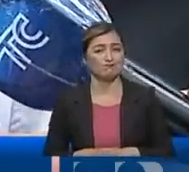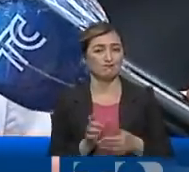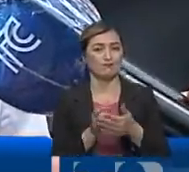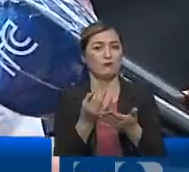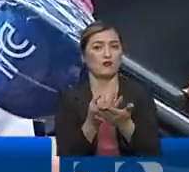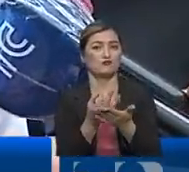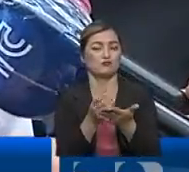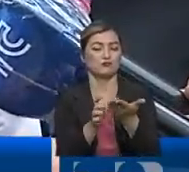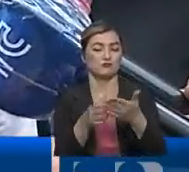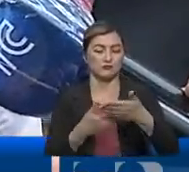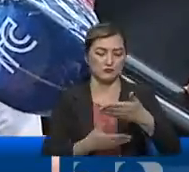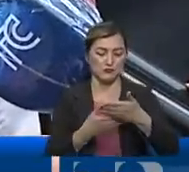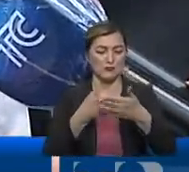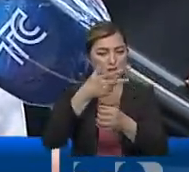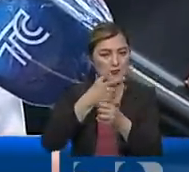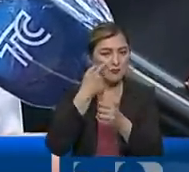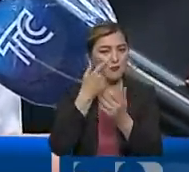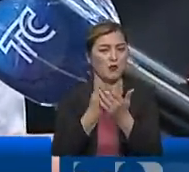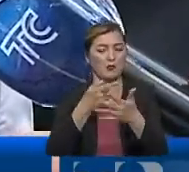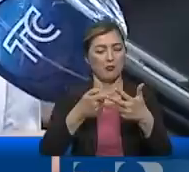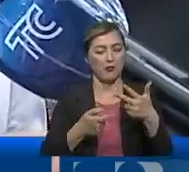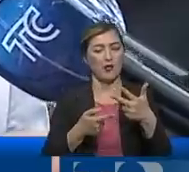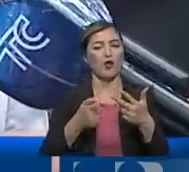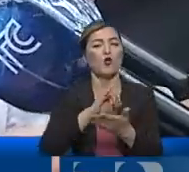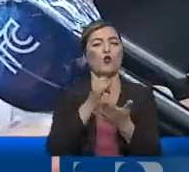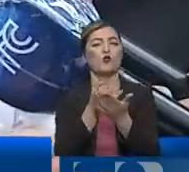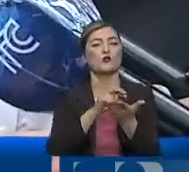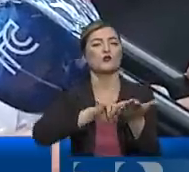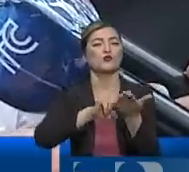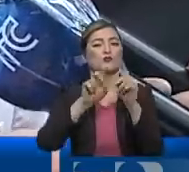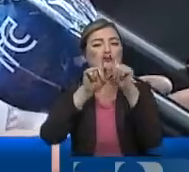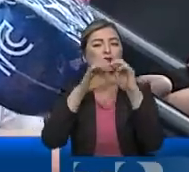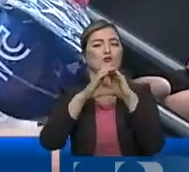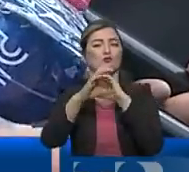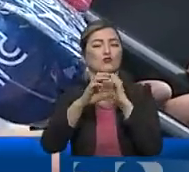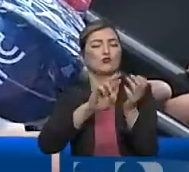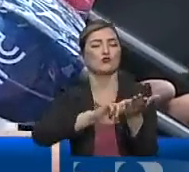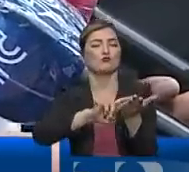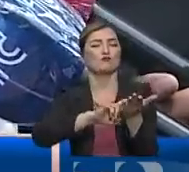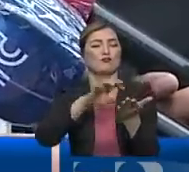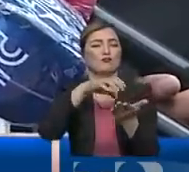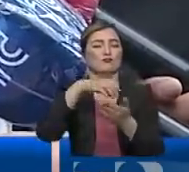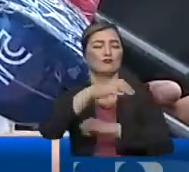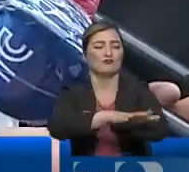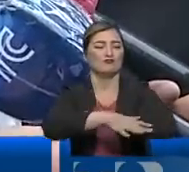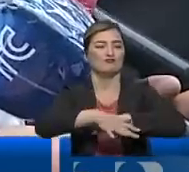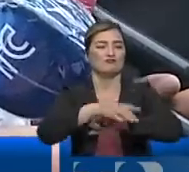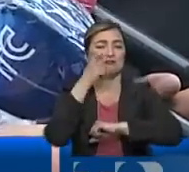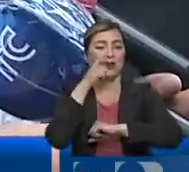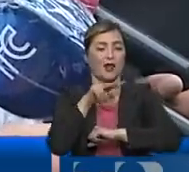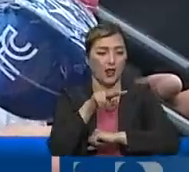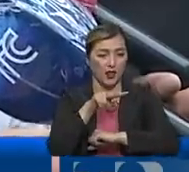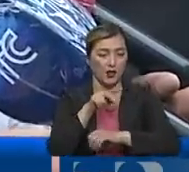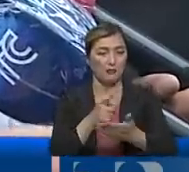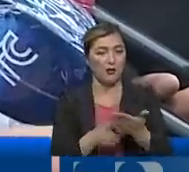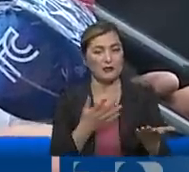se trata de un video, ahí están algunas personas en una junta de una de las operadoras de la provincia de Morona, Santiago, que